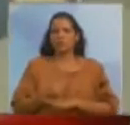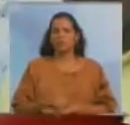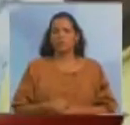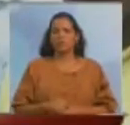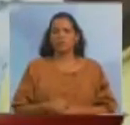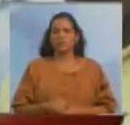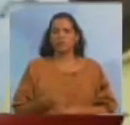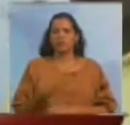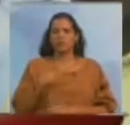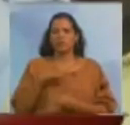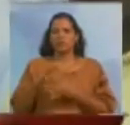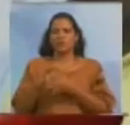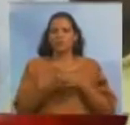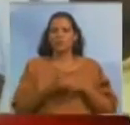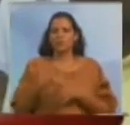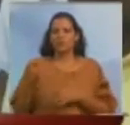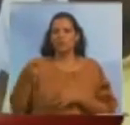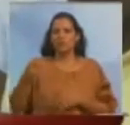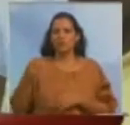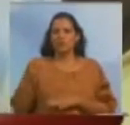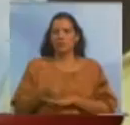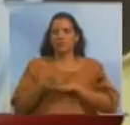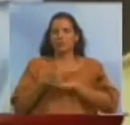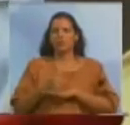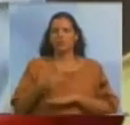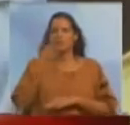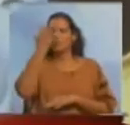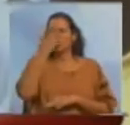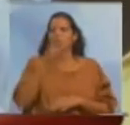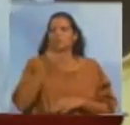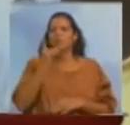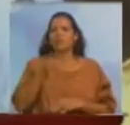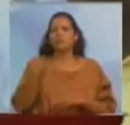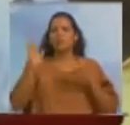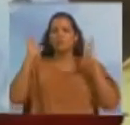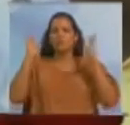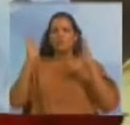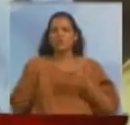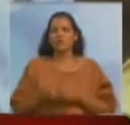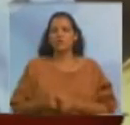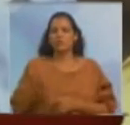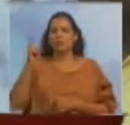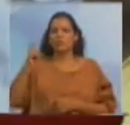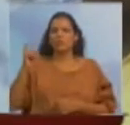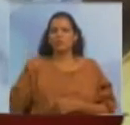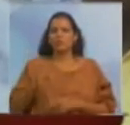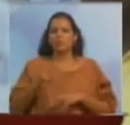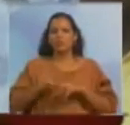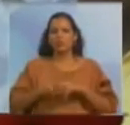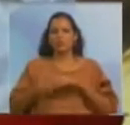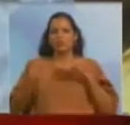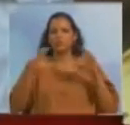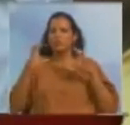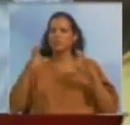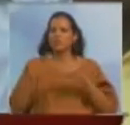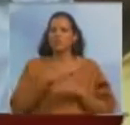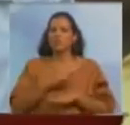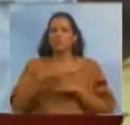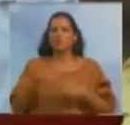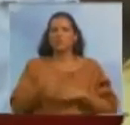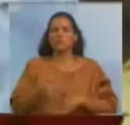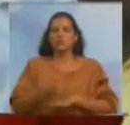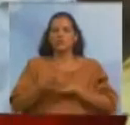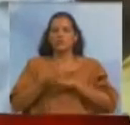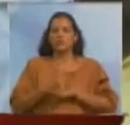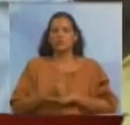Montaño. Compañera gobernadora, escúchenos. Necesitamos sentarnos y conversar con las autoridades, y en